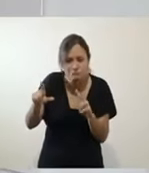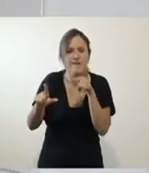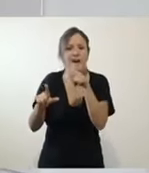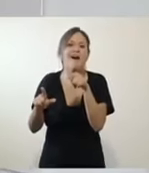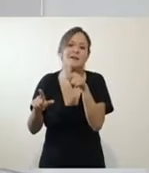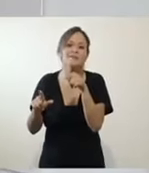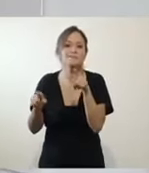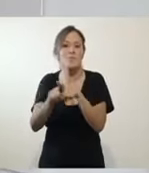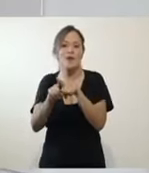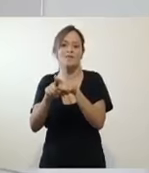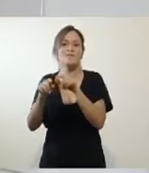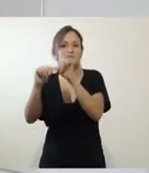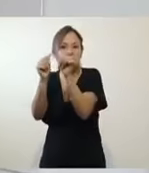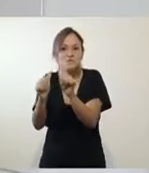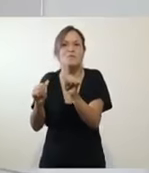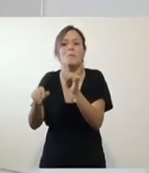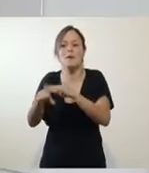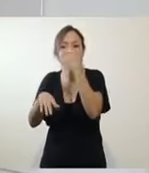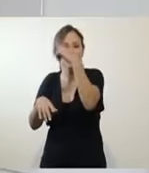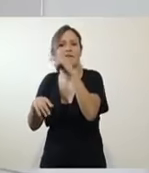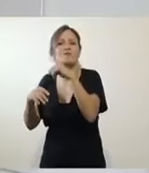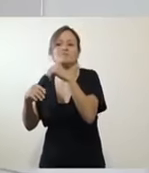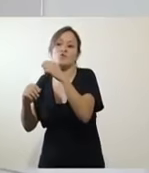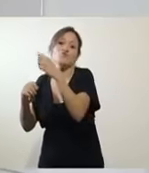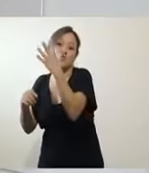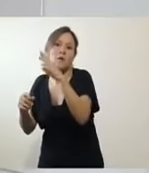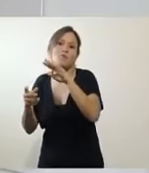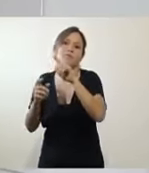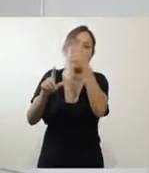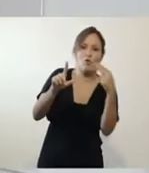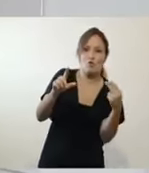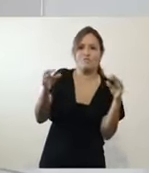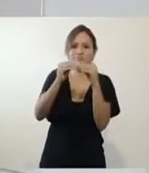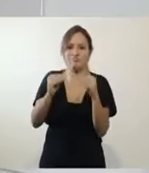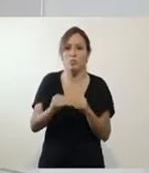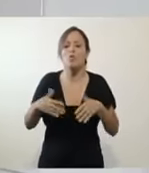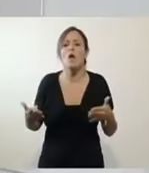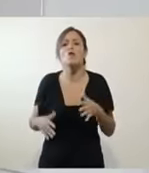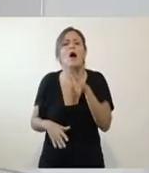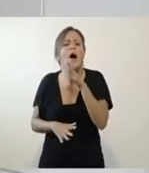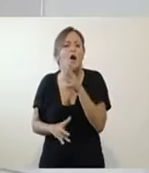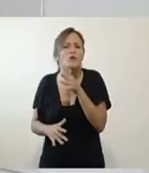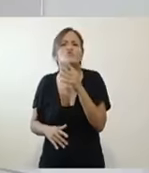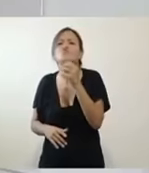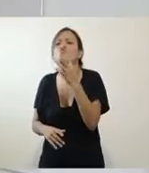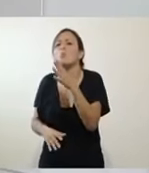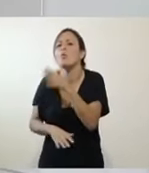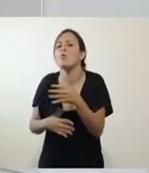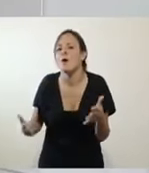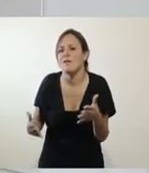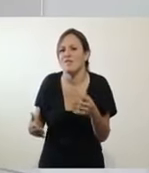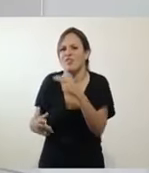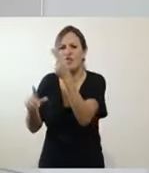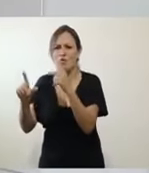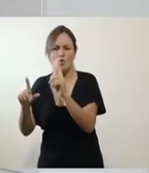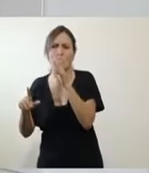la plantilla donde qué icono representa qué número. ¿Por qué números? ¿Y por qué no el dibujo? Cuando ya todos